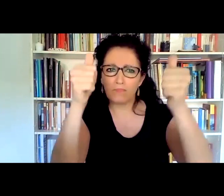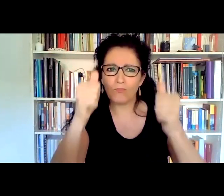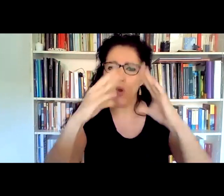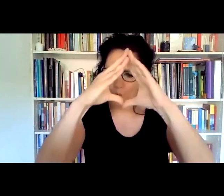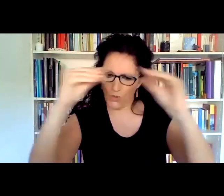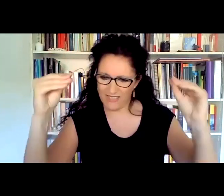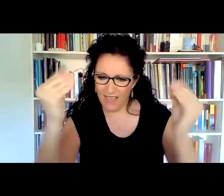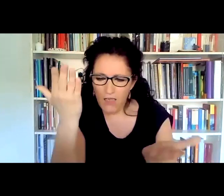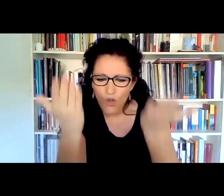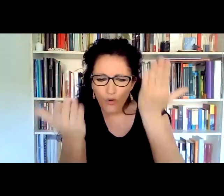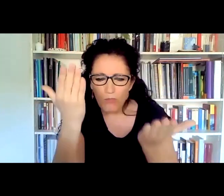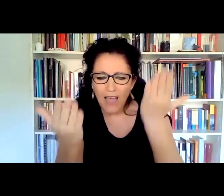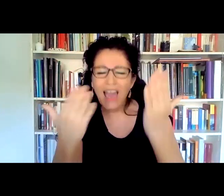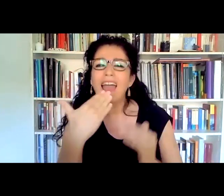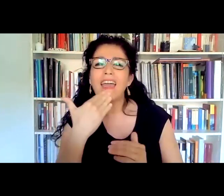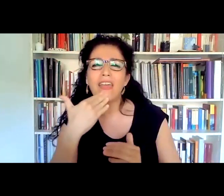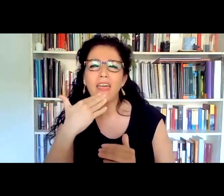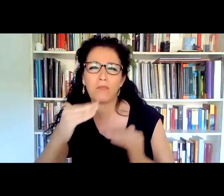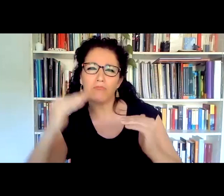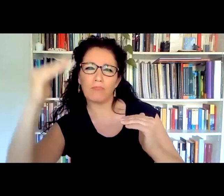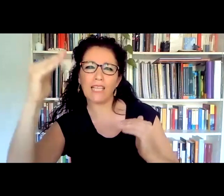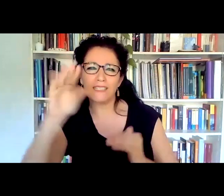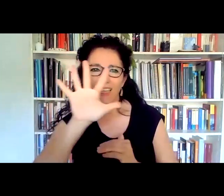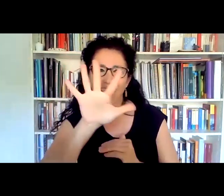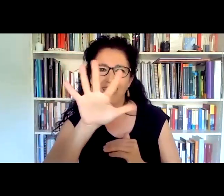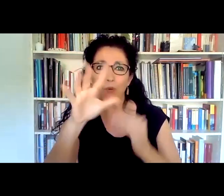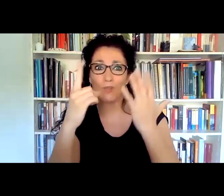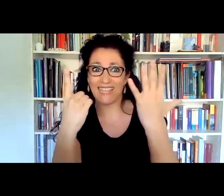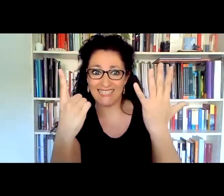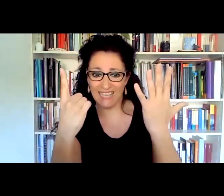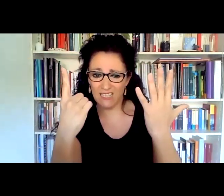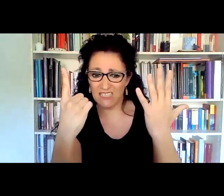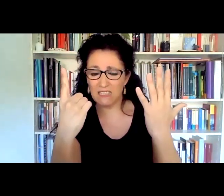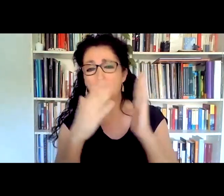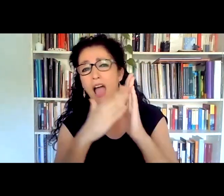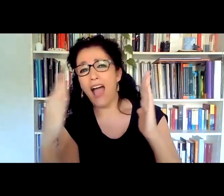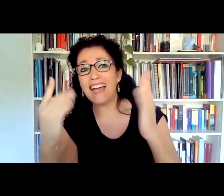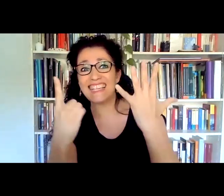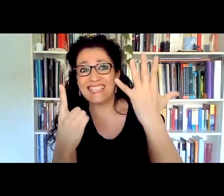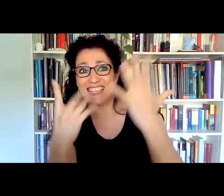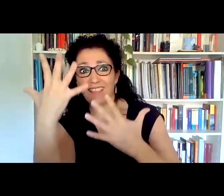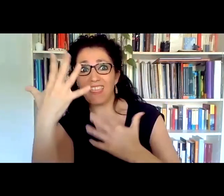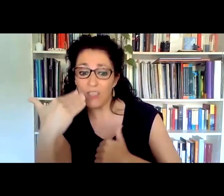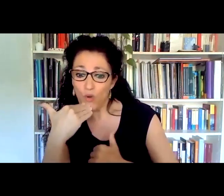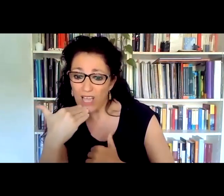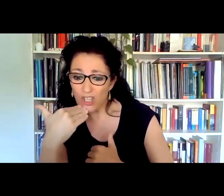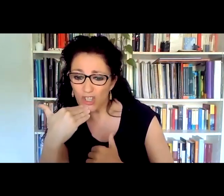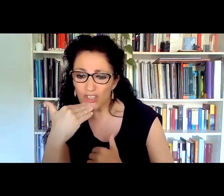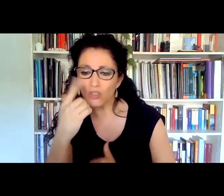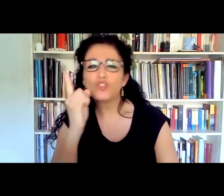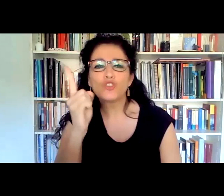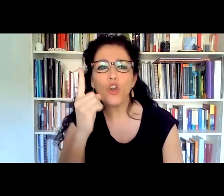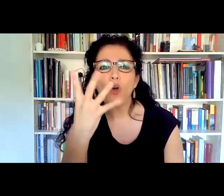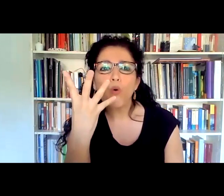32,3% han obtenido títulos universitarios en comparación con personas